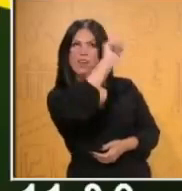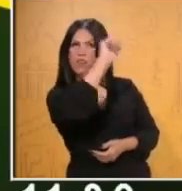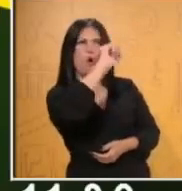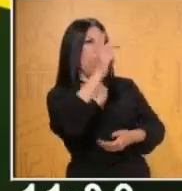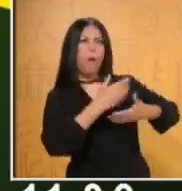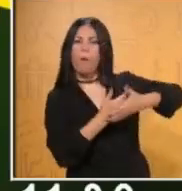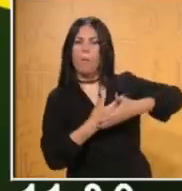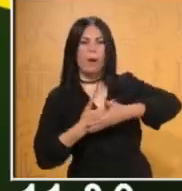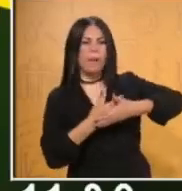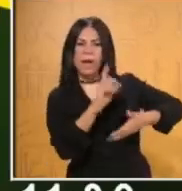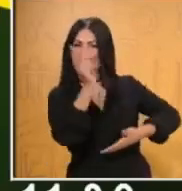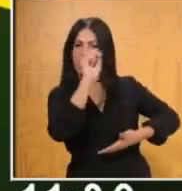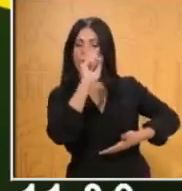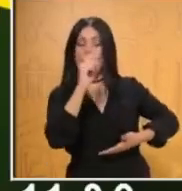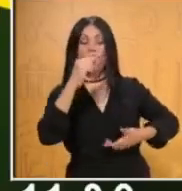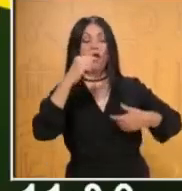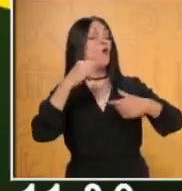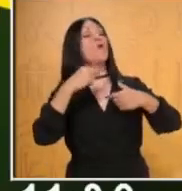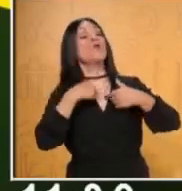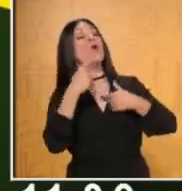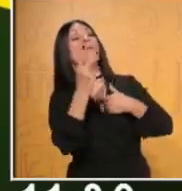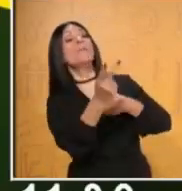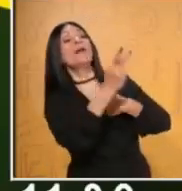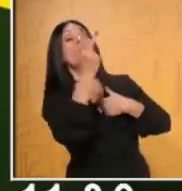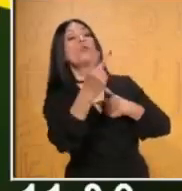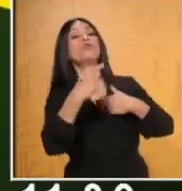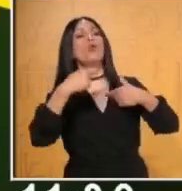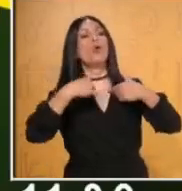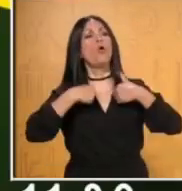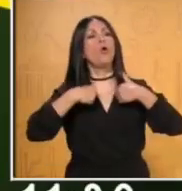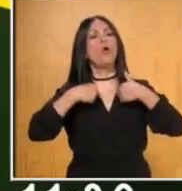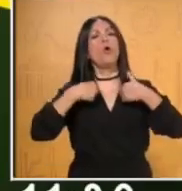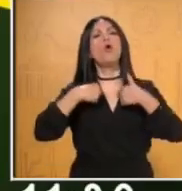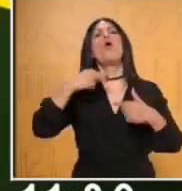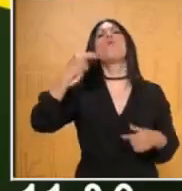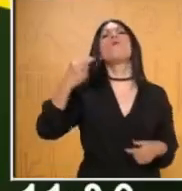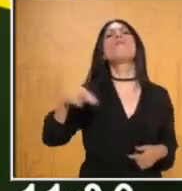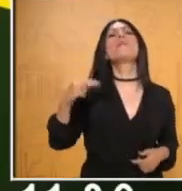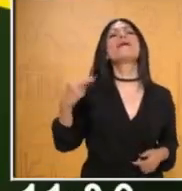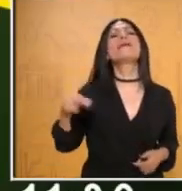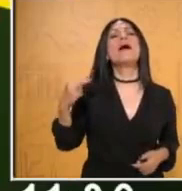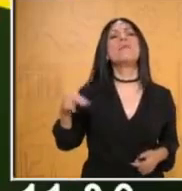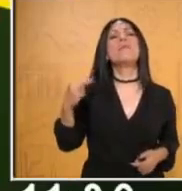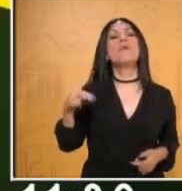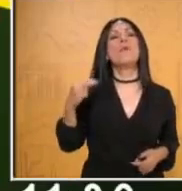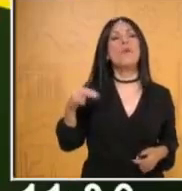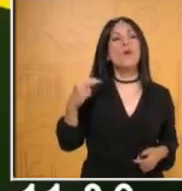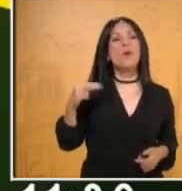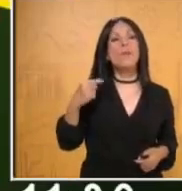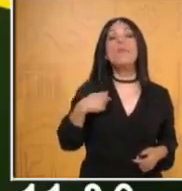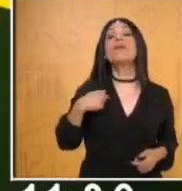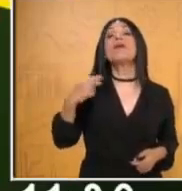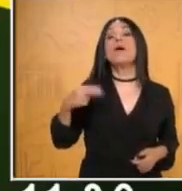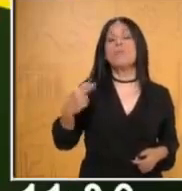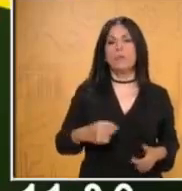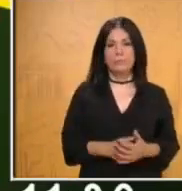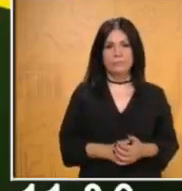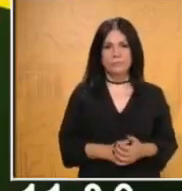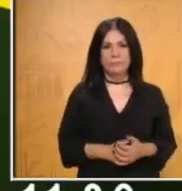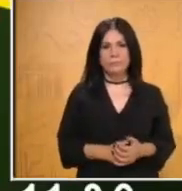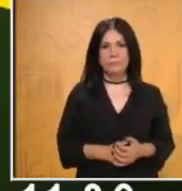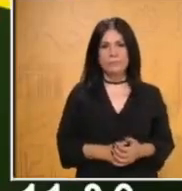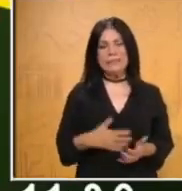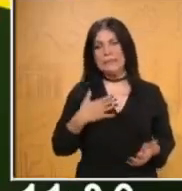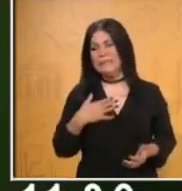niño. Por más que pensó y se devanó los sesos, la molinerita para buscar el nombre del enano,